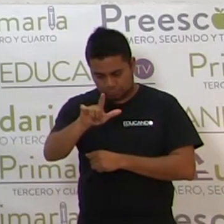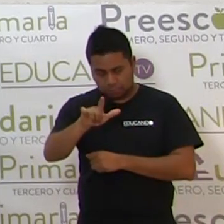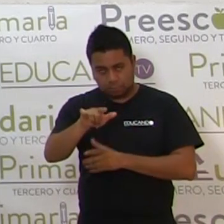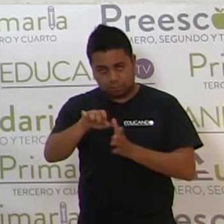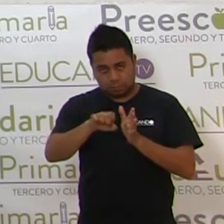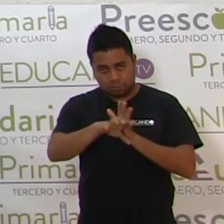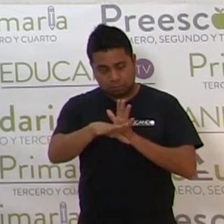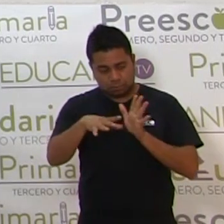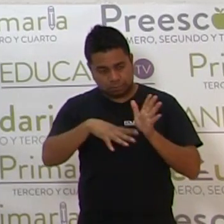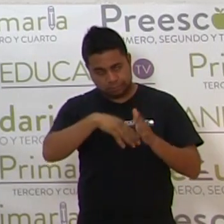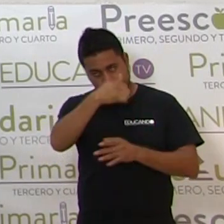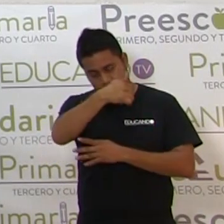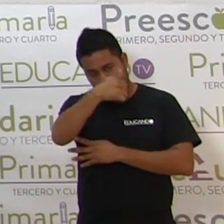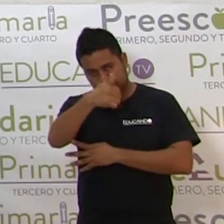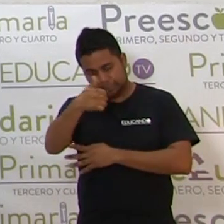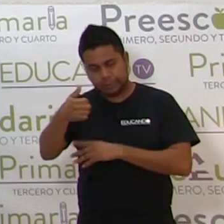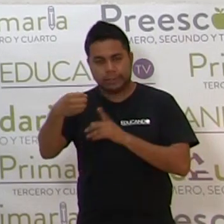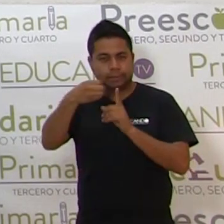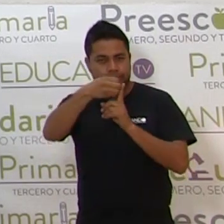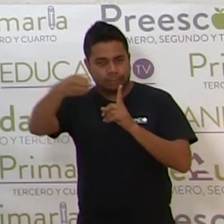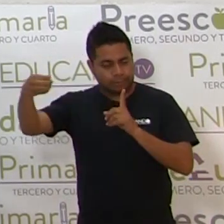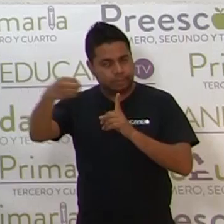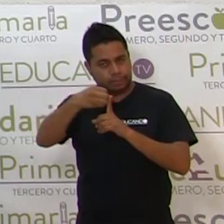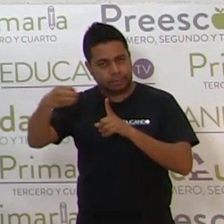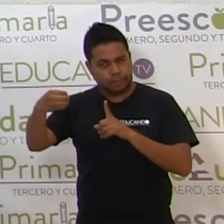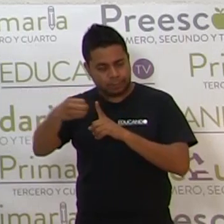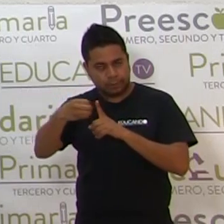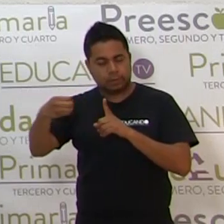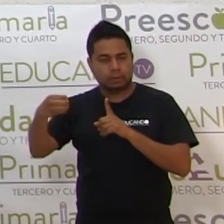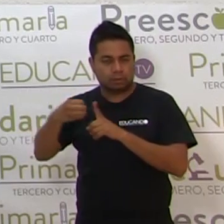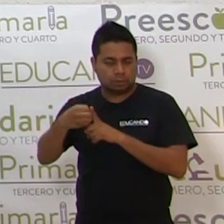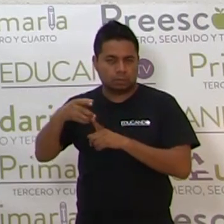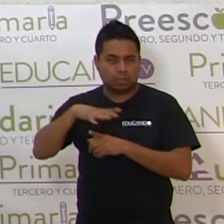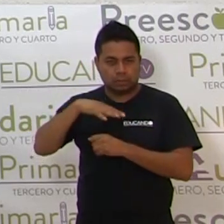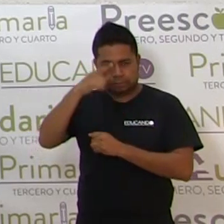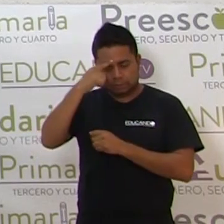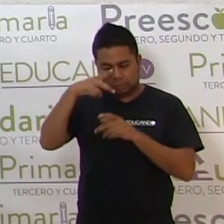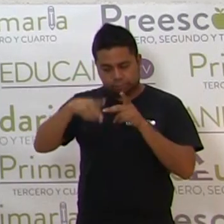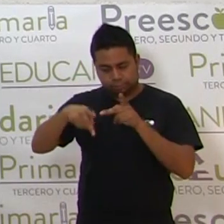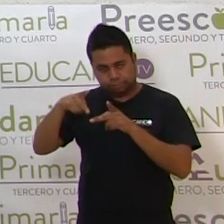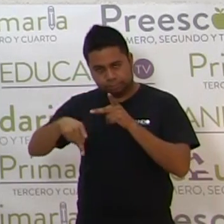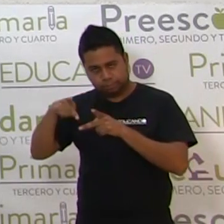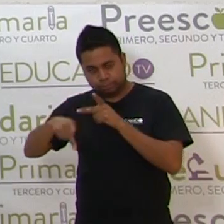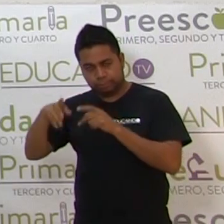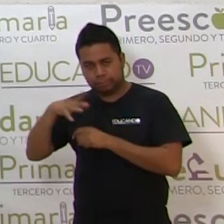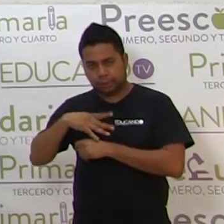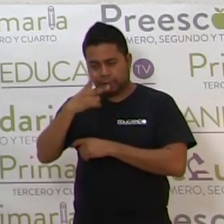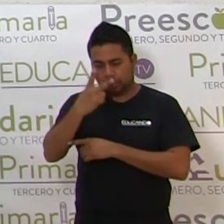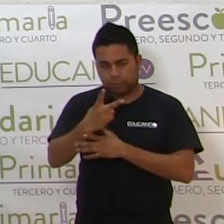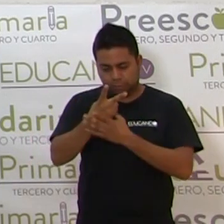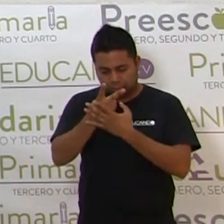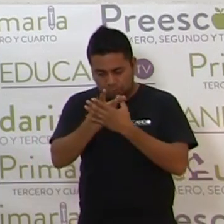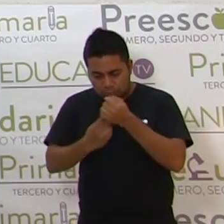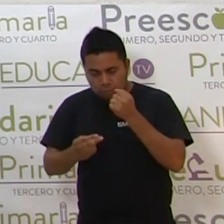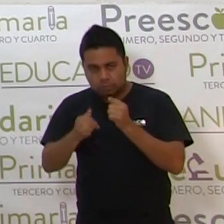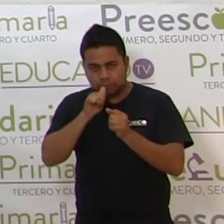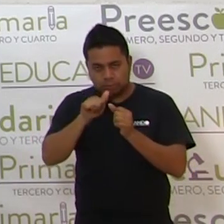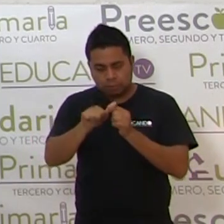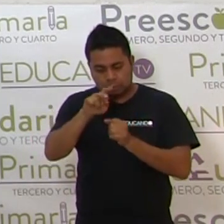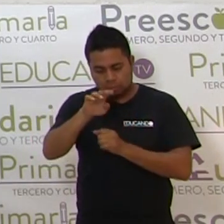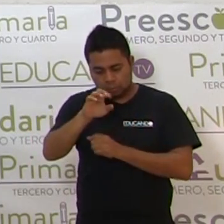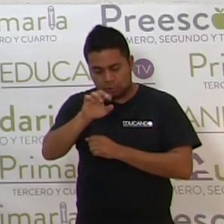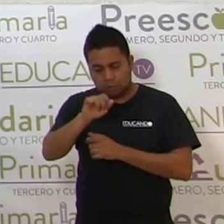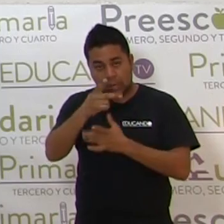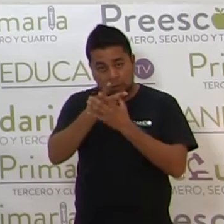los ejemplos y en cada uno de los versos consecutivamente en el conteo de sílabas dos vocales juntas,